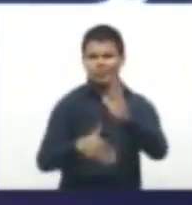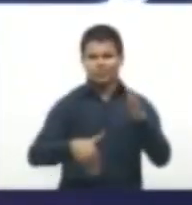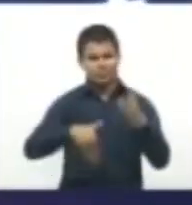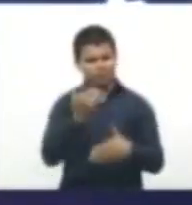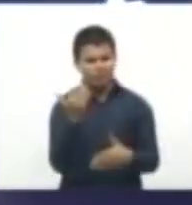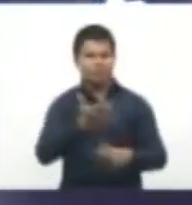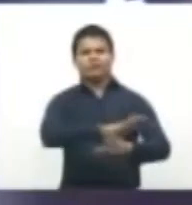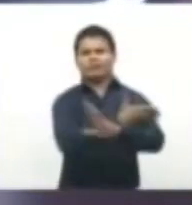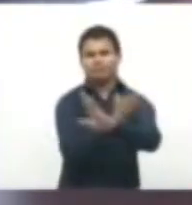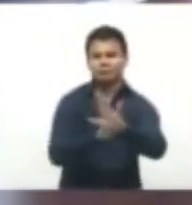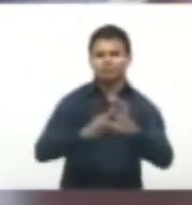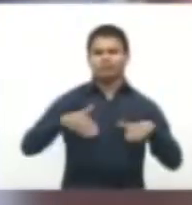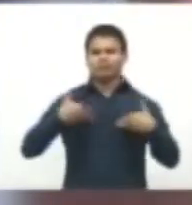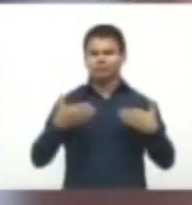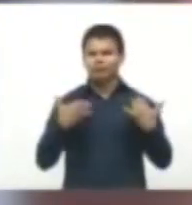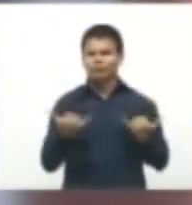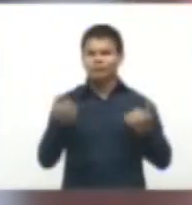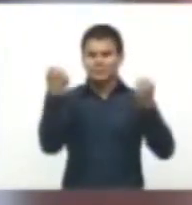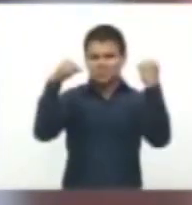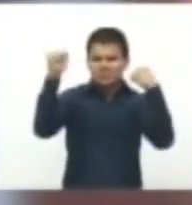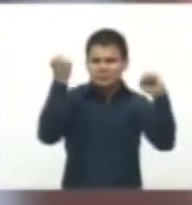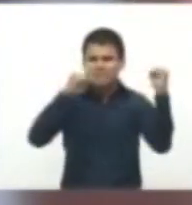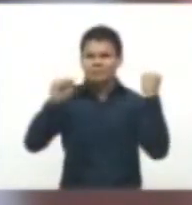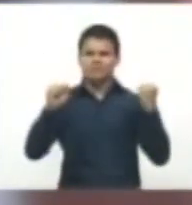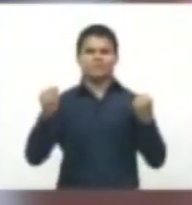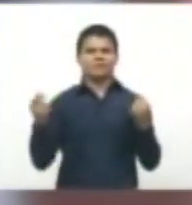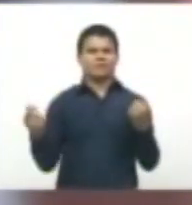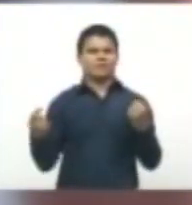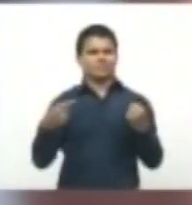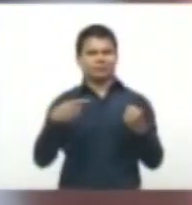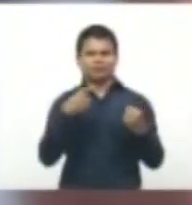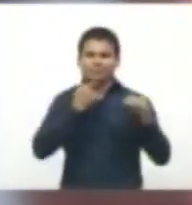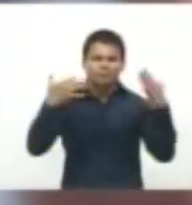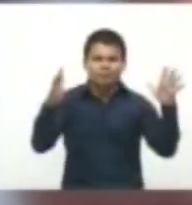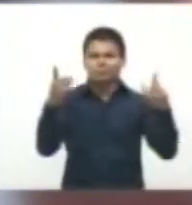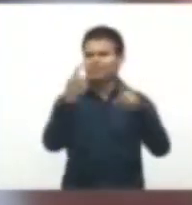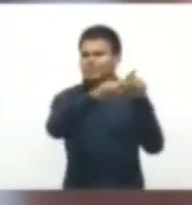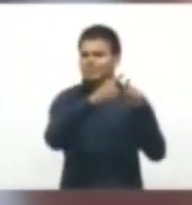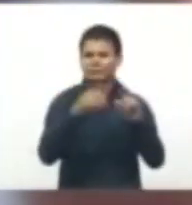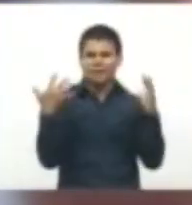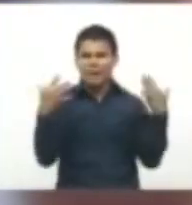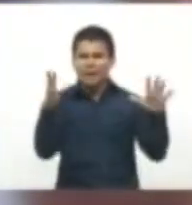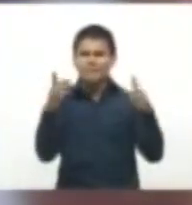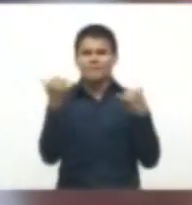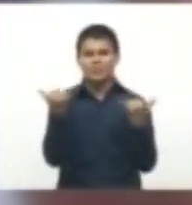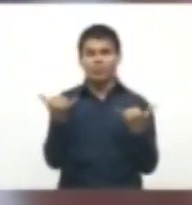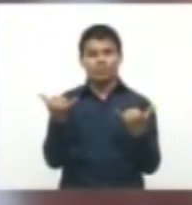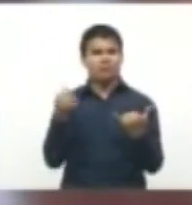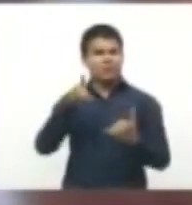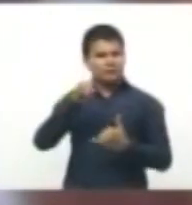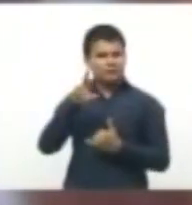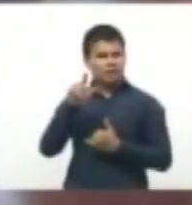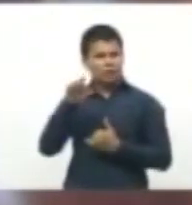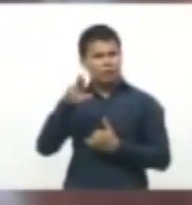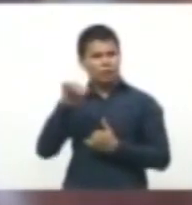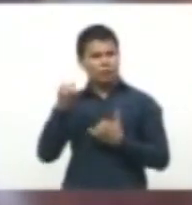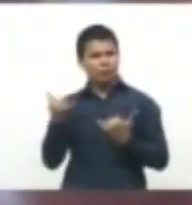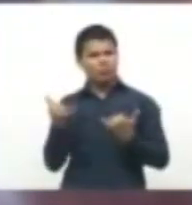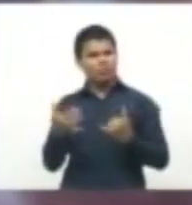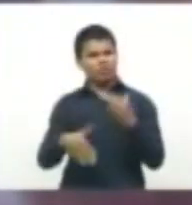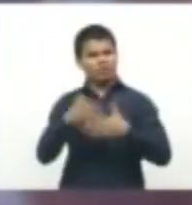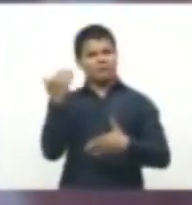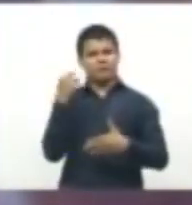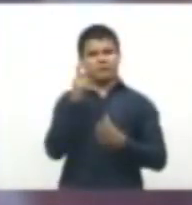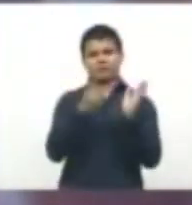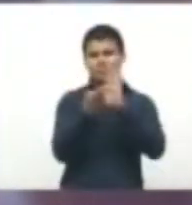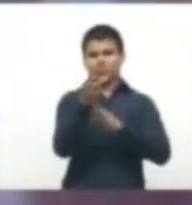canción alegre, una canción para carnaval, una canción para fiesta. La hago junto a Dragón Rojo y es la canción con la que abro este 2017.